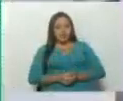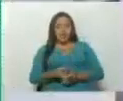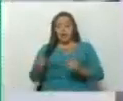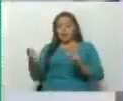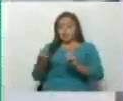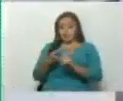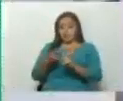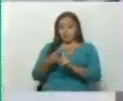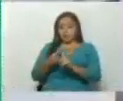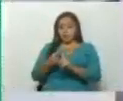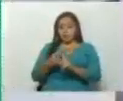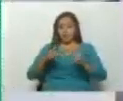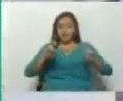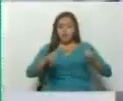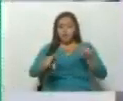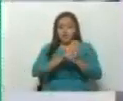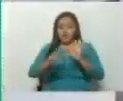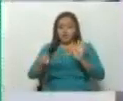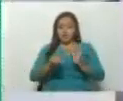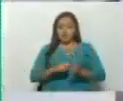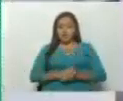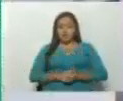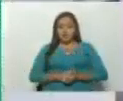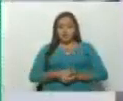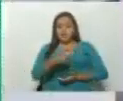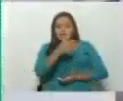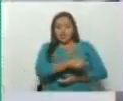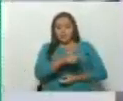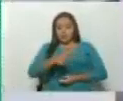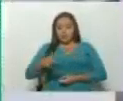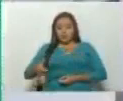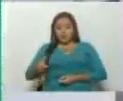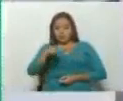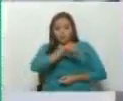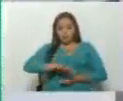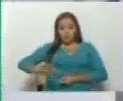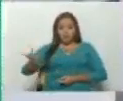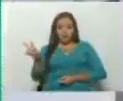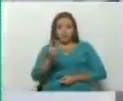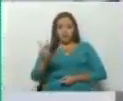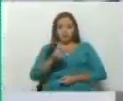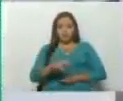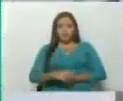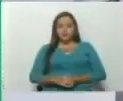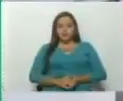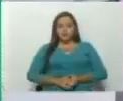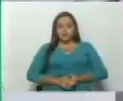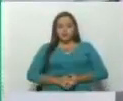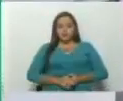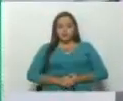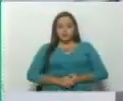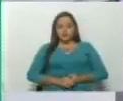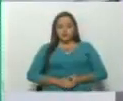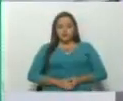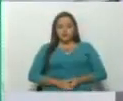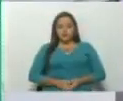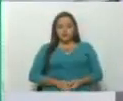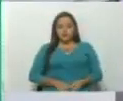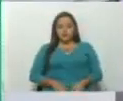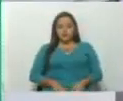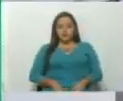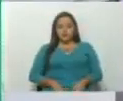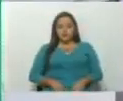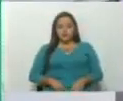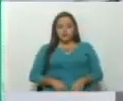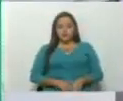primero plantea un nuevo derecho de los ciudadanos y ciudadanas en todo el territorio venezolano, ¿no? Un poco viene a cuestionar también